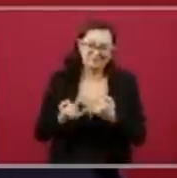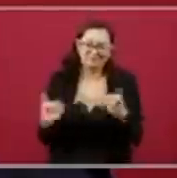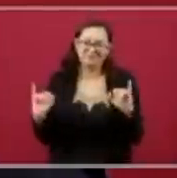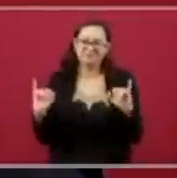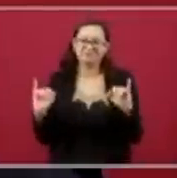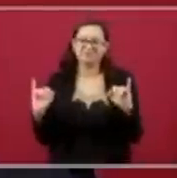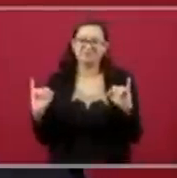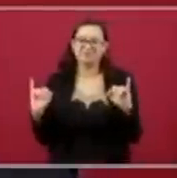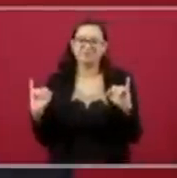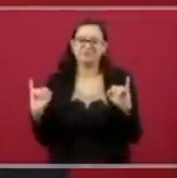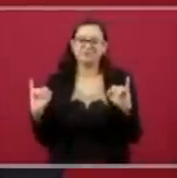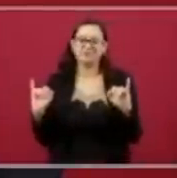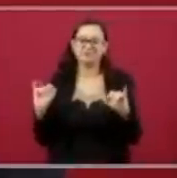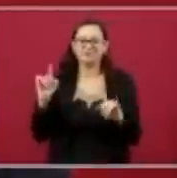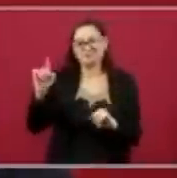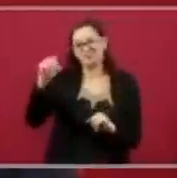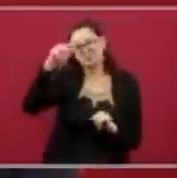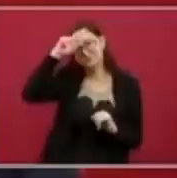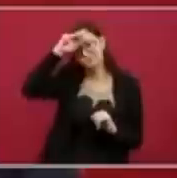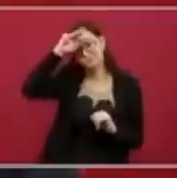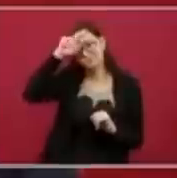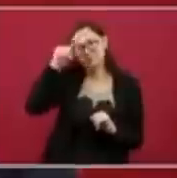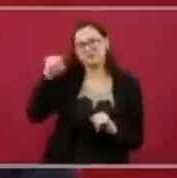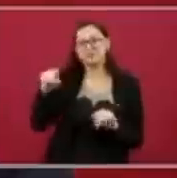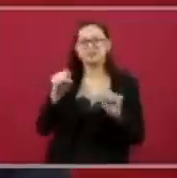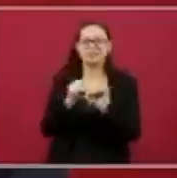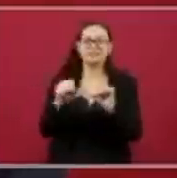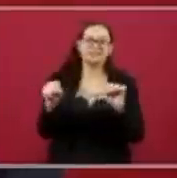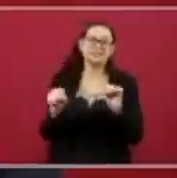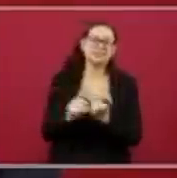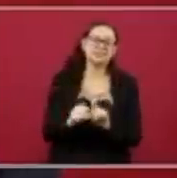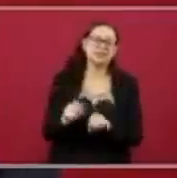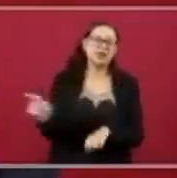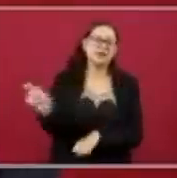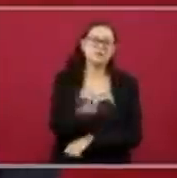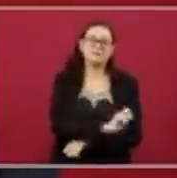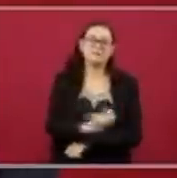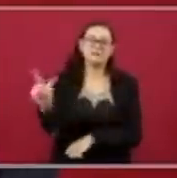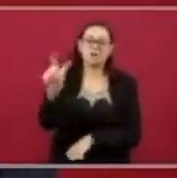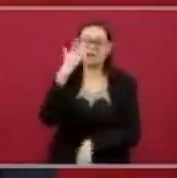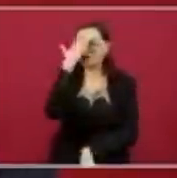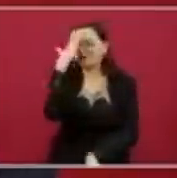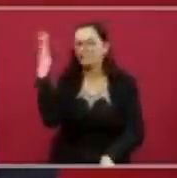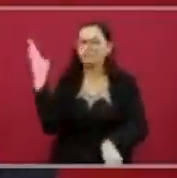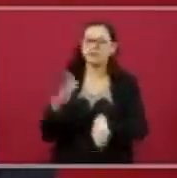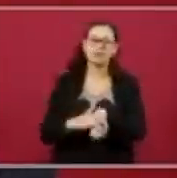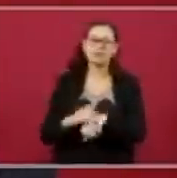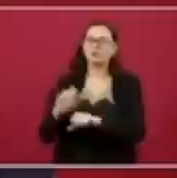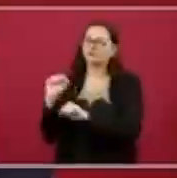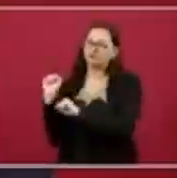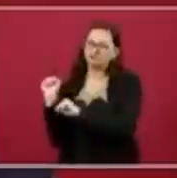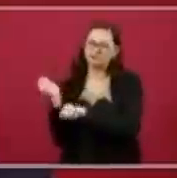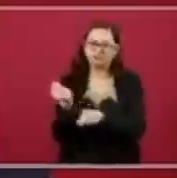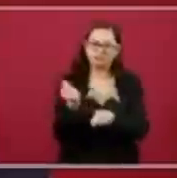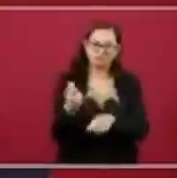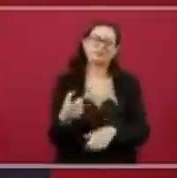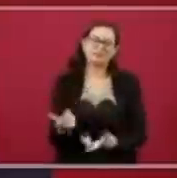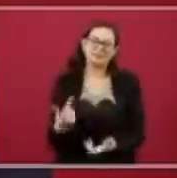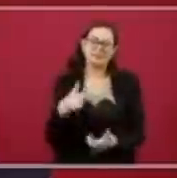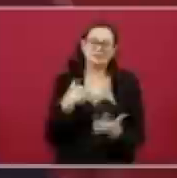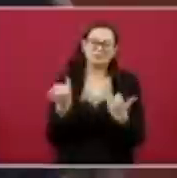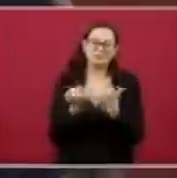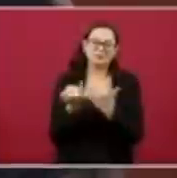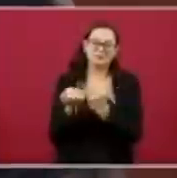en Monterrey el Salón de la Fama del béisbol. También a eso voy,